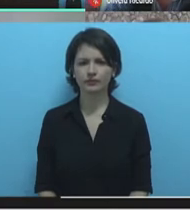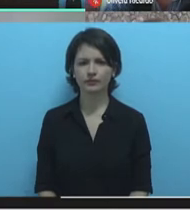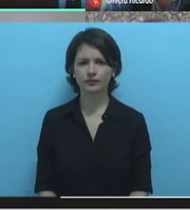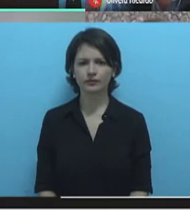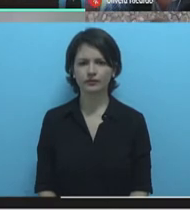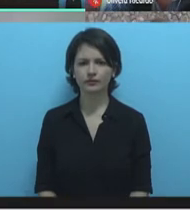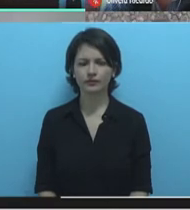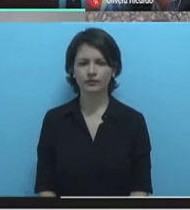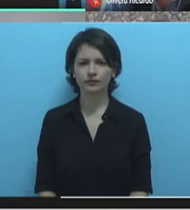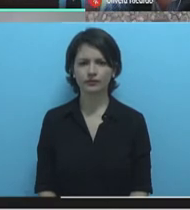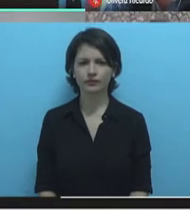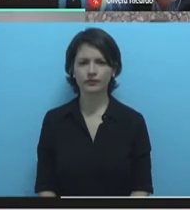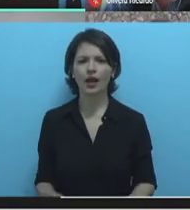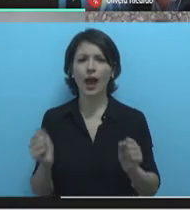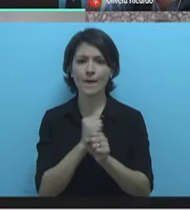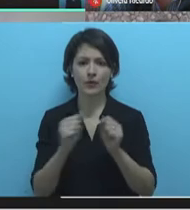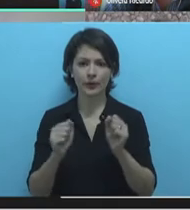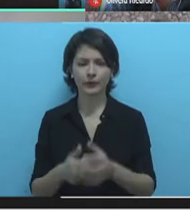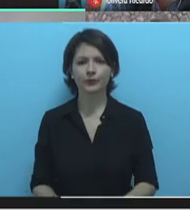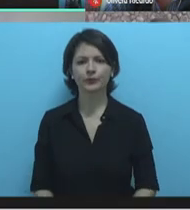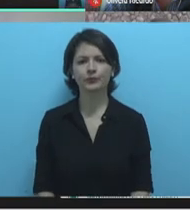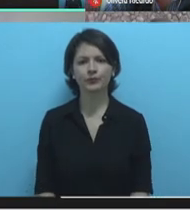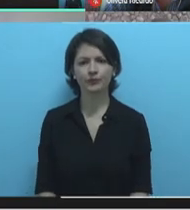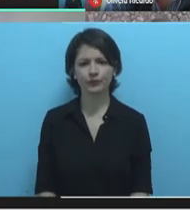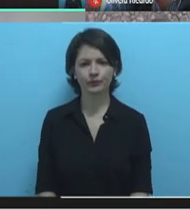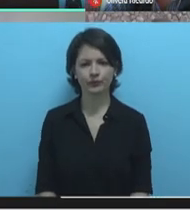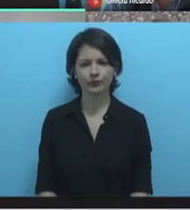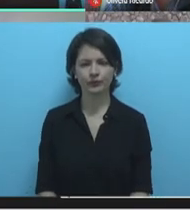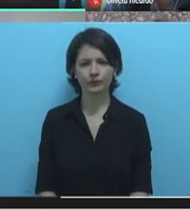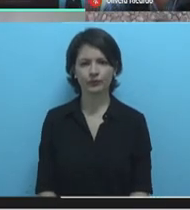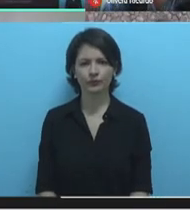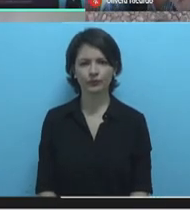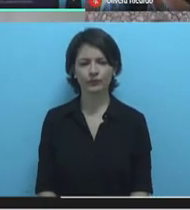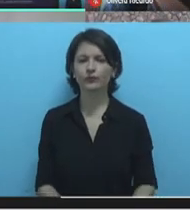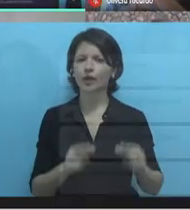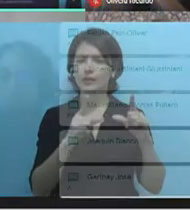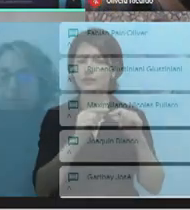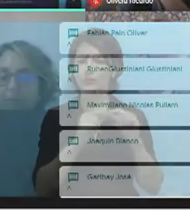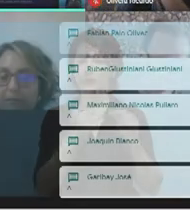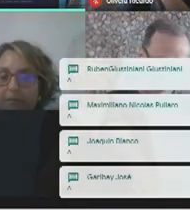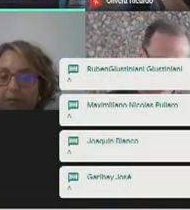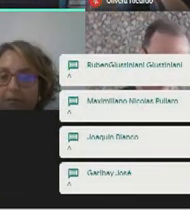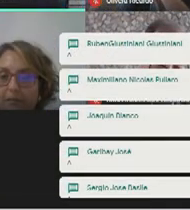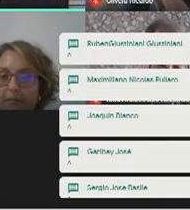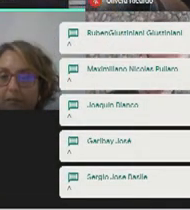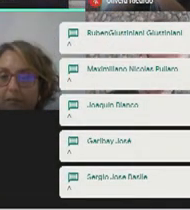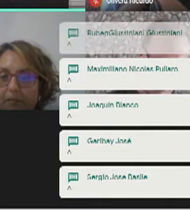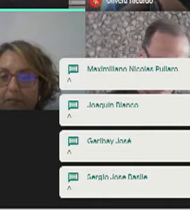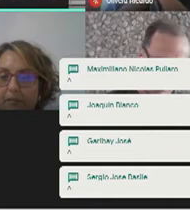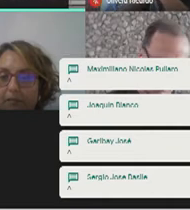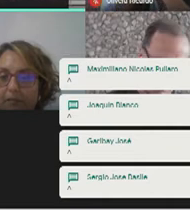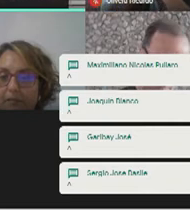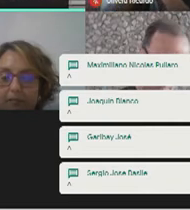aprobado en consideración el proyecto de ley en particular artículo 1º aprobado el artículo 2